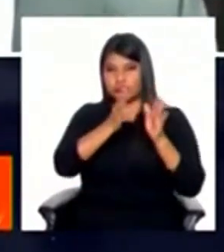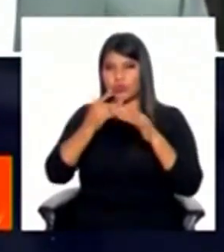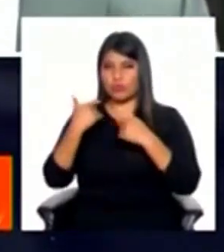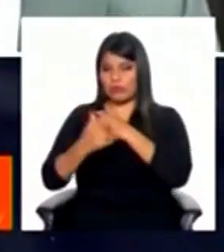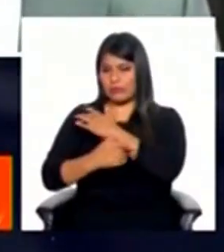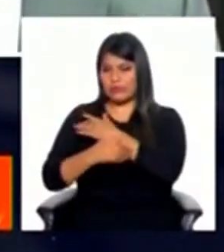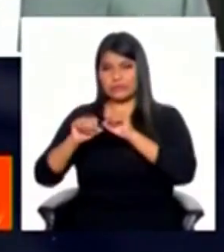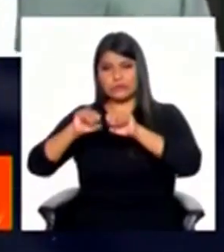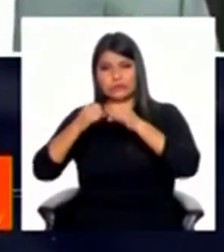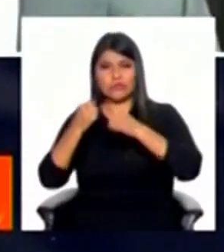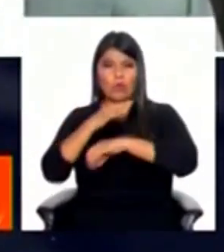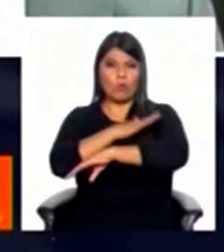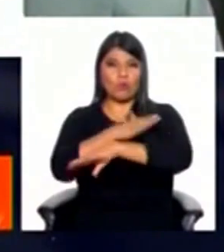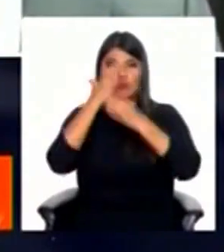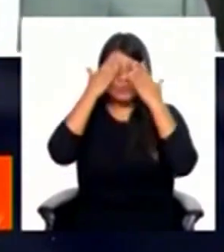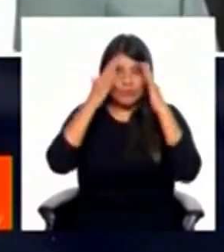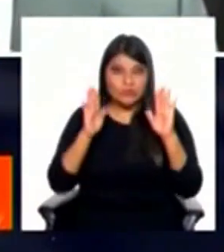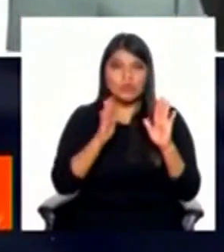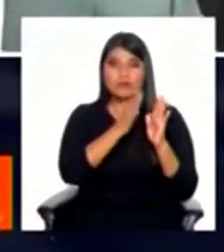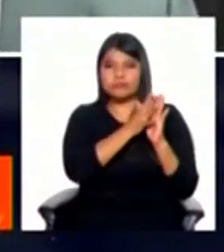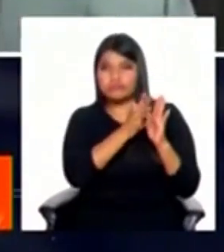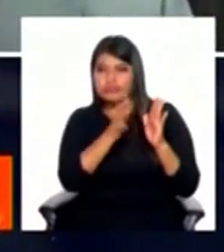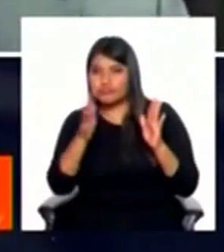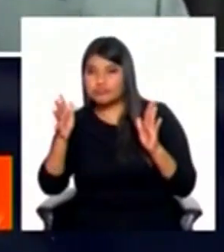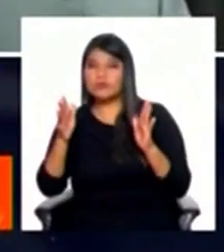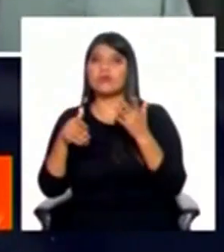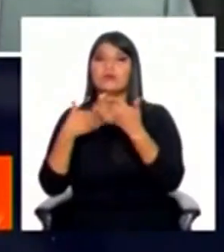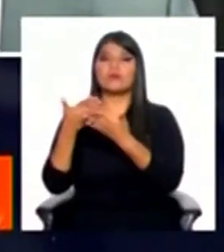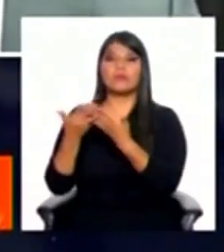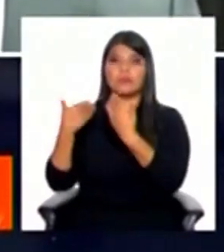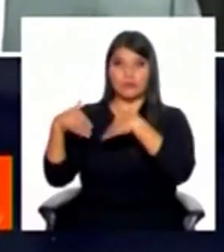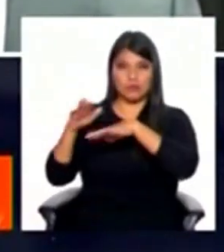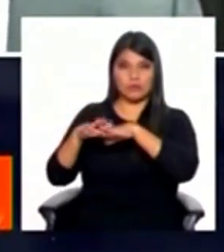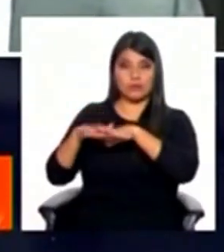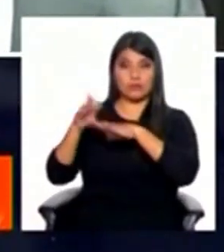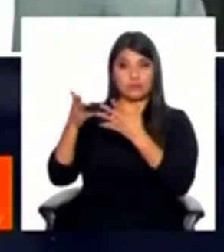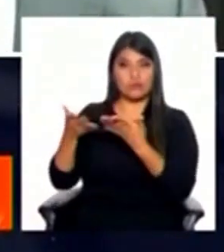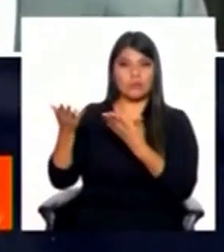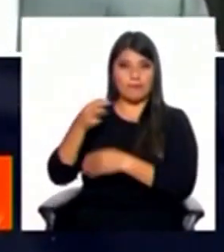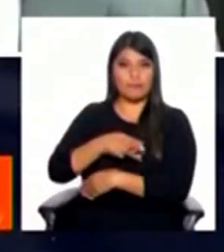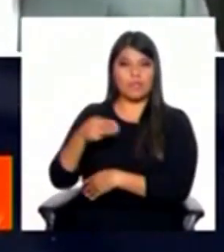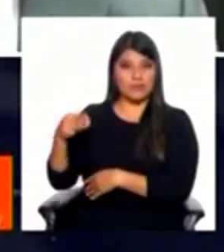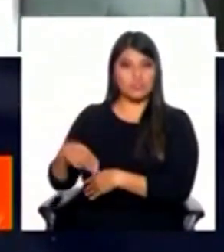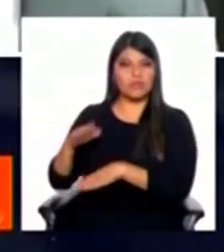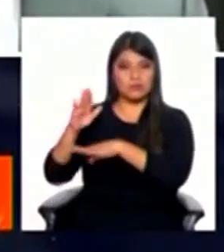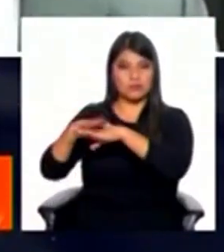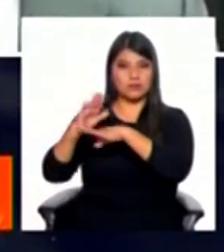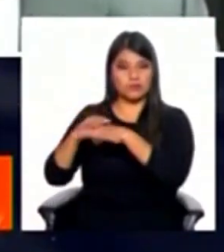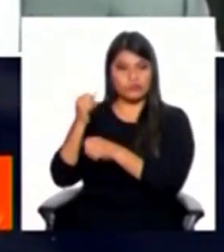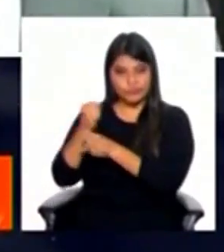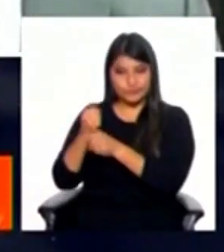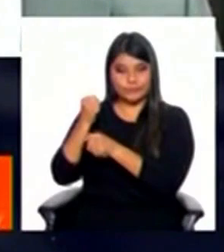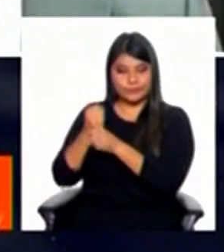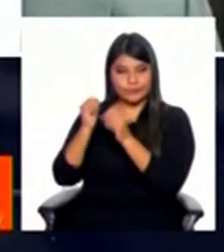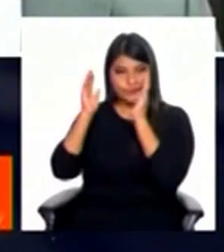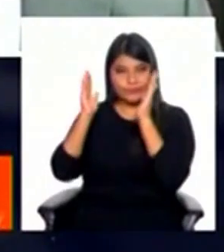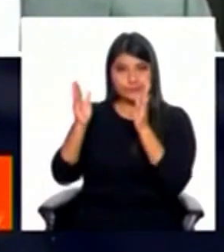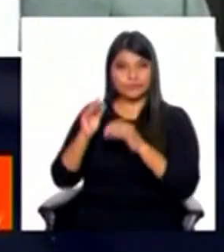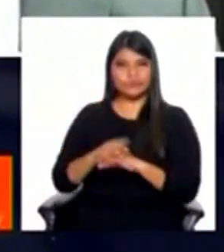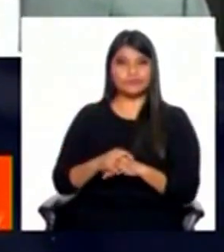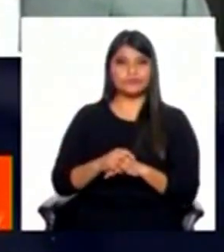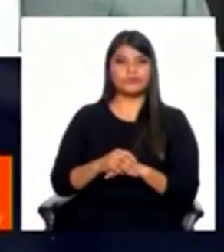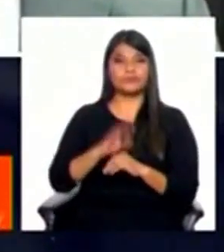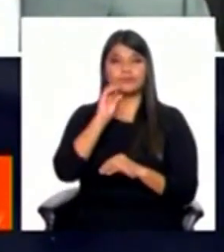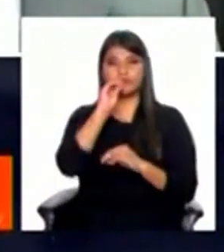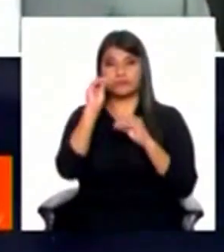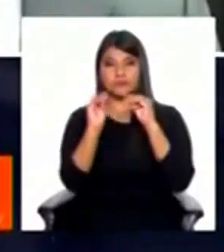niña y poder actuar. A eso está abocado el ministerio y por ello estamos justamente trabajando. Señora Aguilera, solo algo pequeño